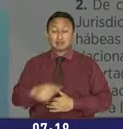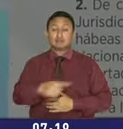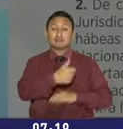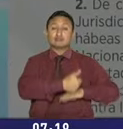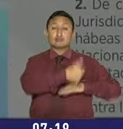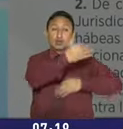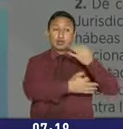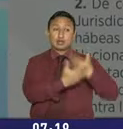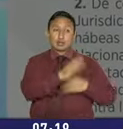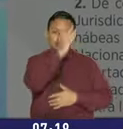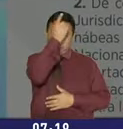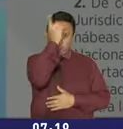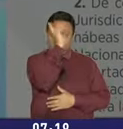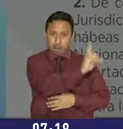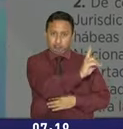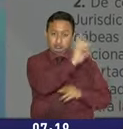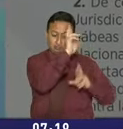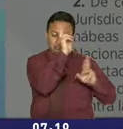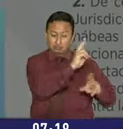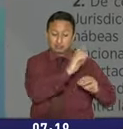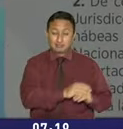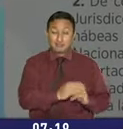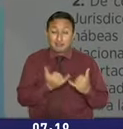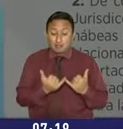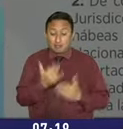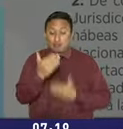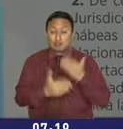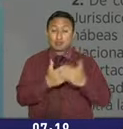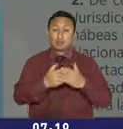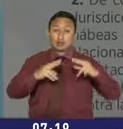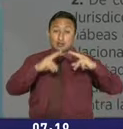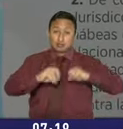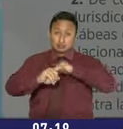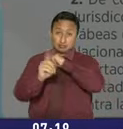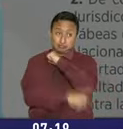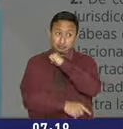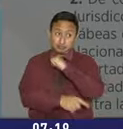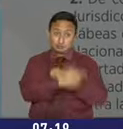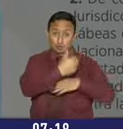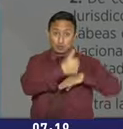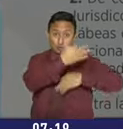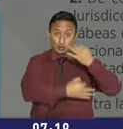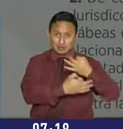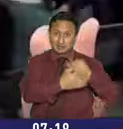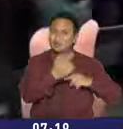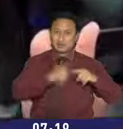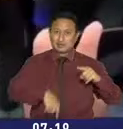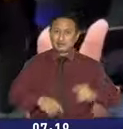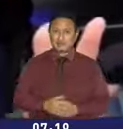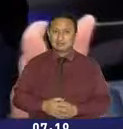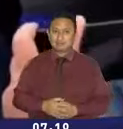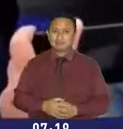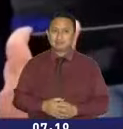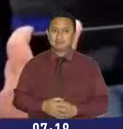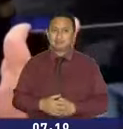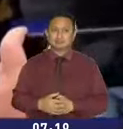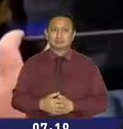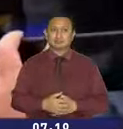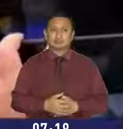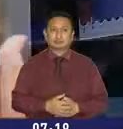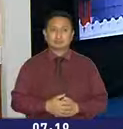un procedimiento disciplinario de oficio contra el juez que otorgó la garantía, informó Valeria Navarro. Llueve en la